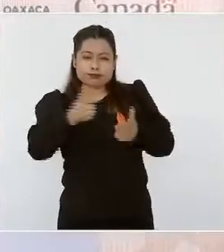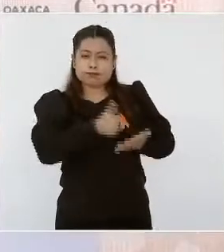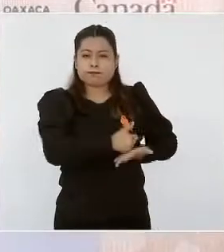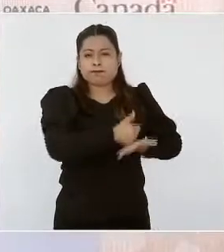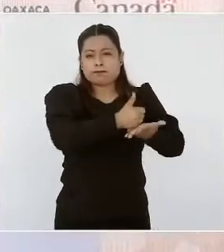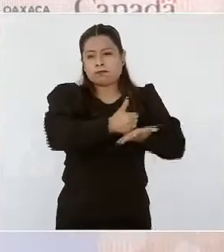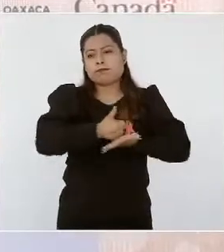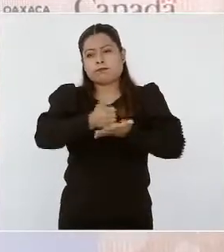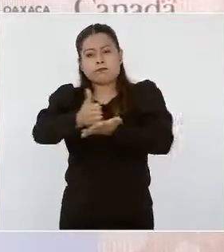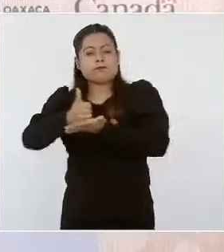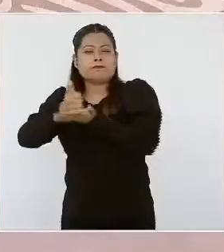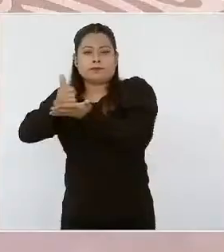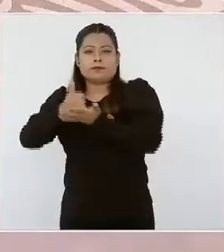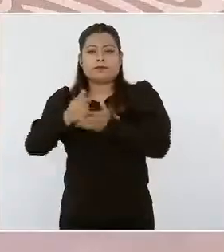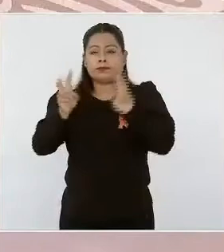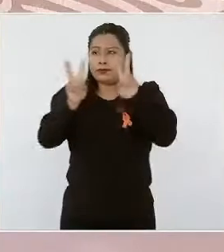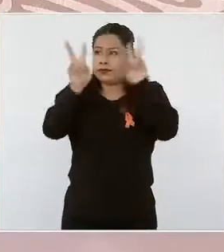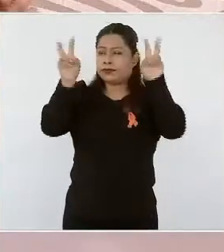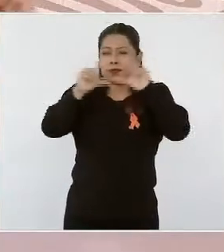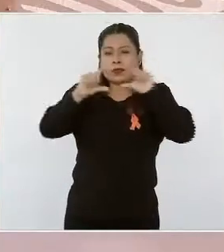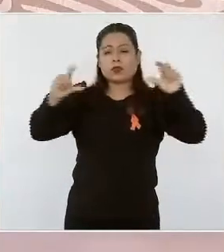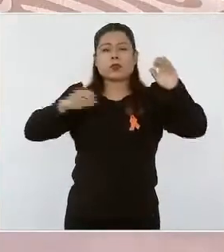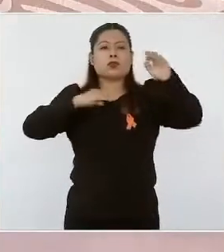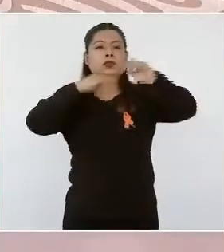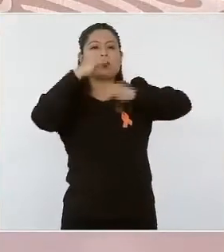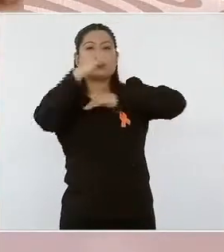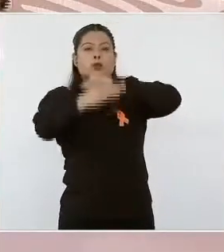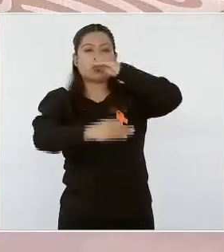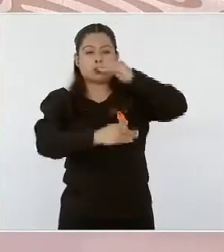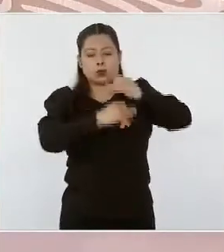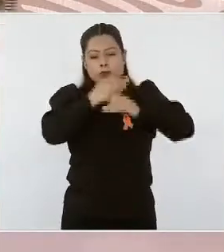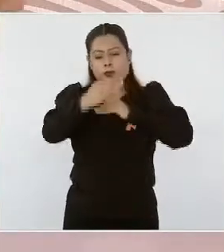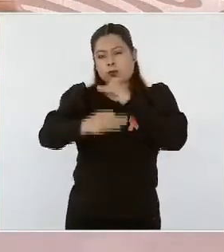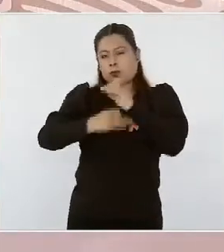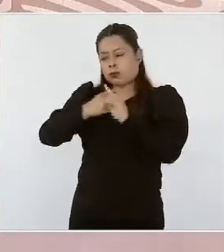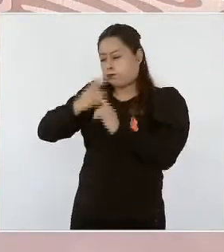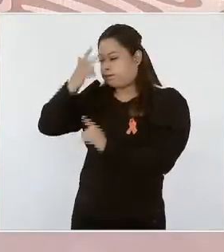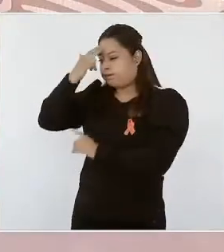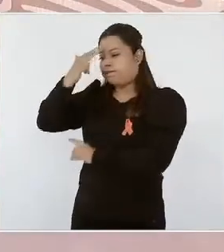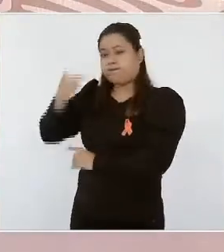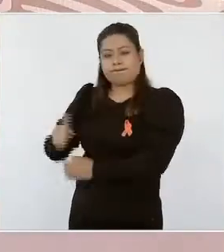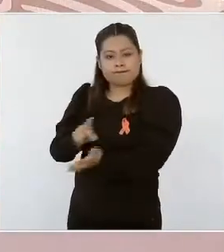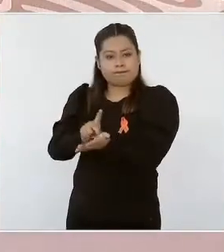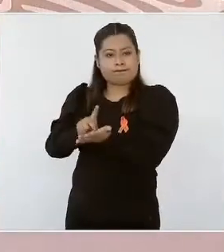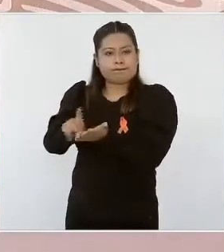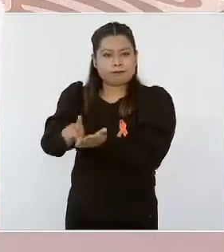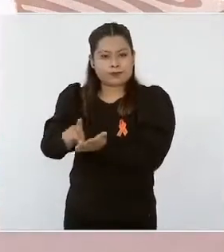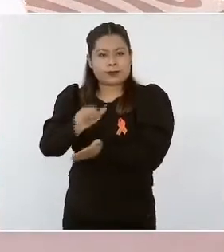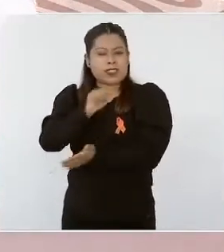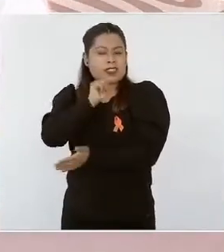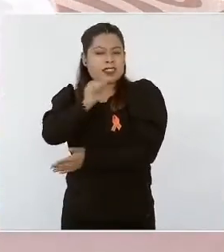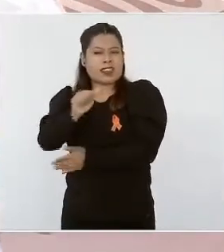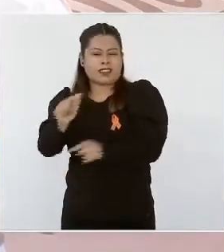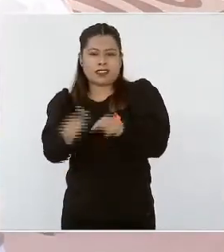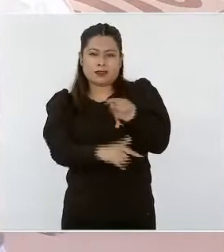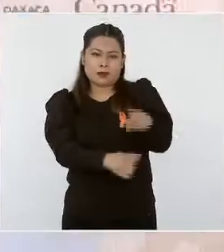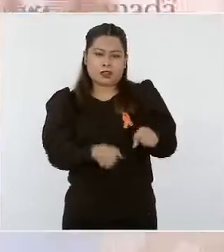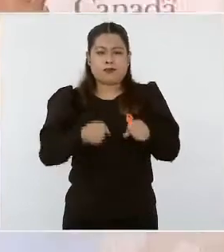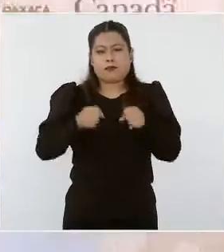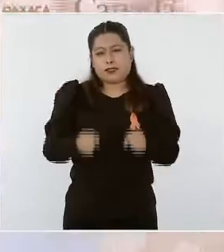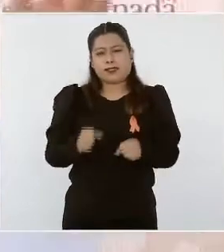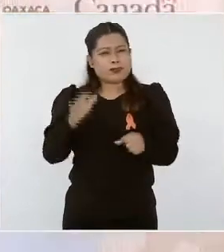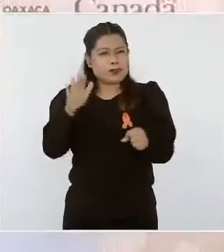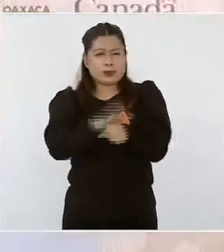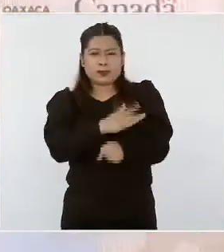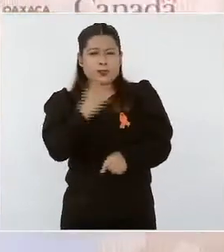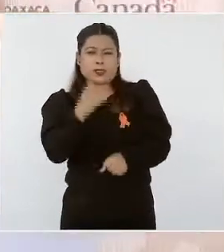como esa frase de todo por la razón y el derecho, nada por la fuerza, porque